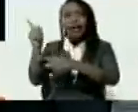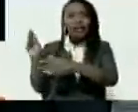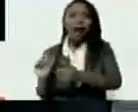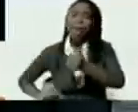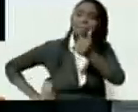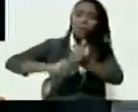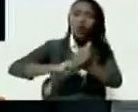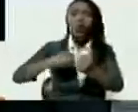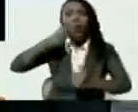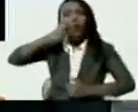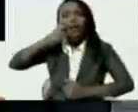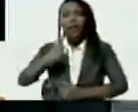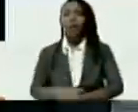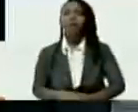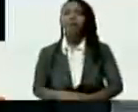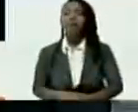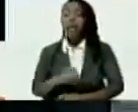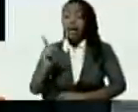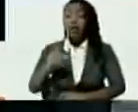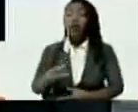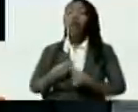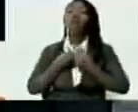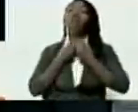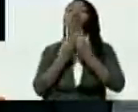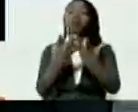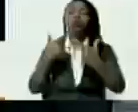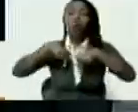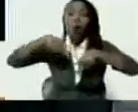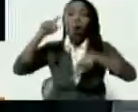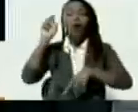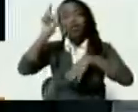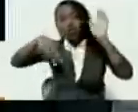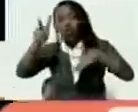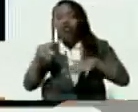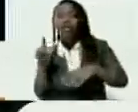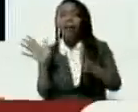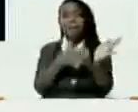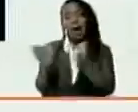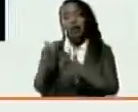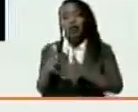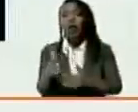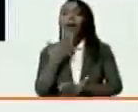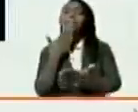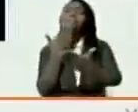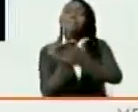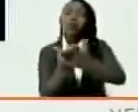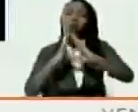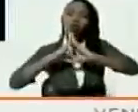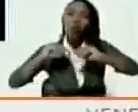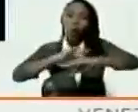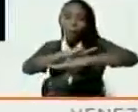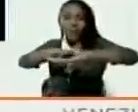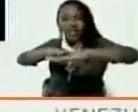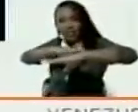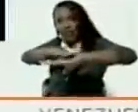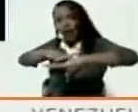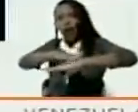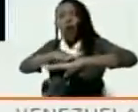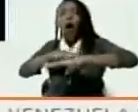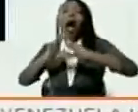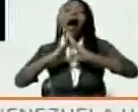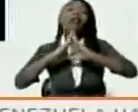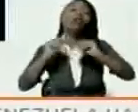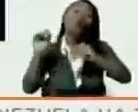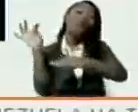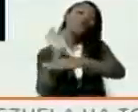la humanidad. Eso lo declaro hoy, 12 de marzo, y le pido a todos los ministerios, a todos